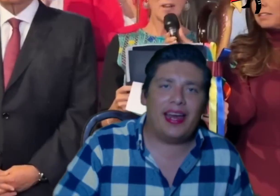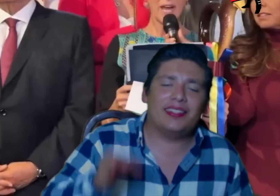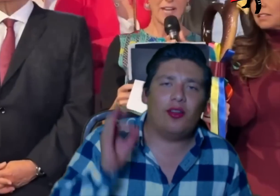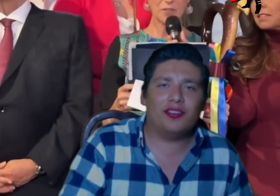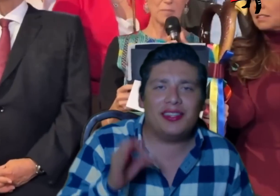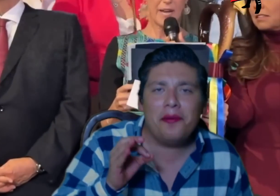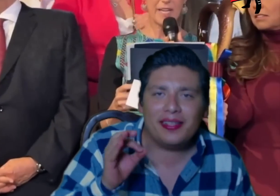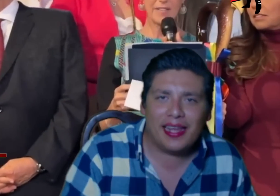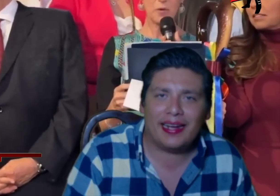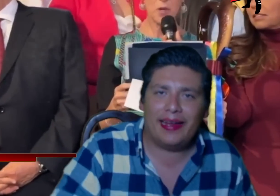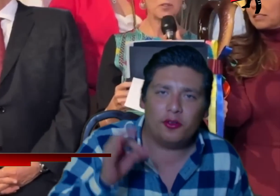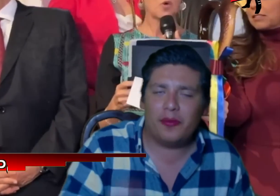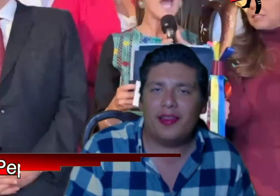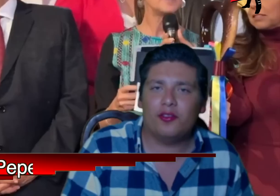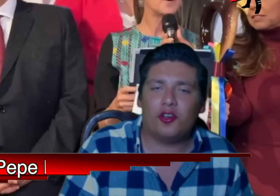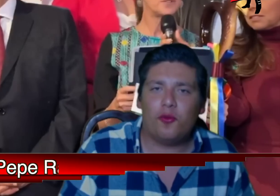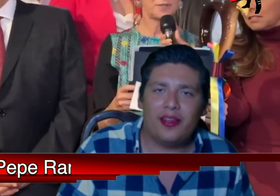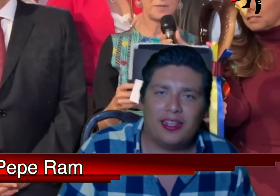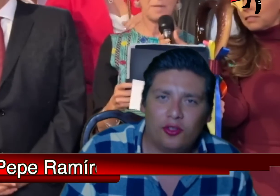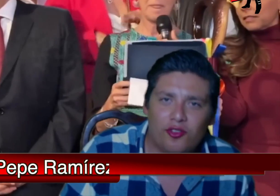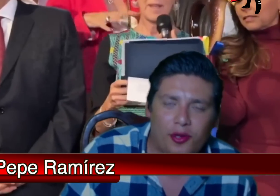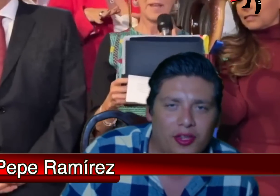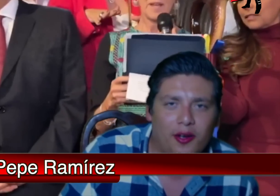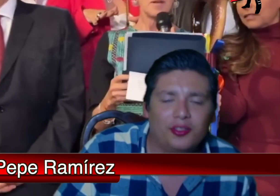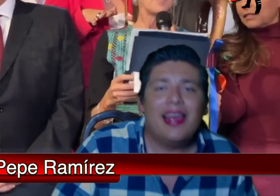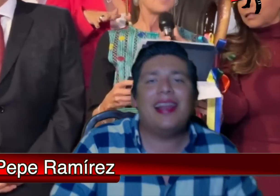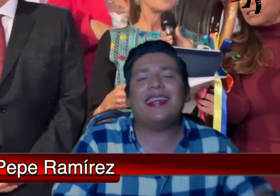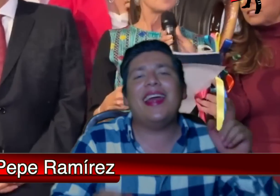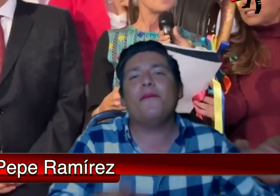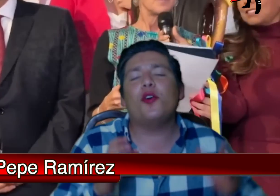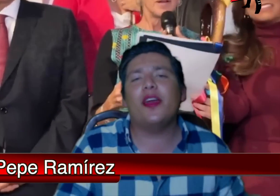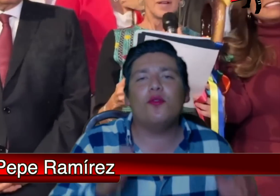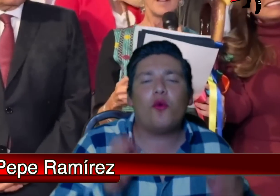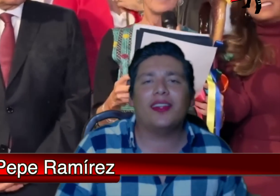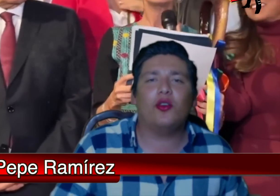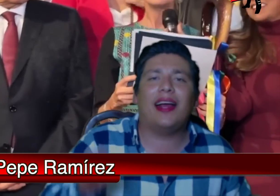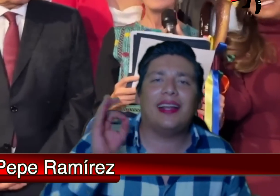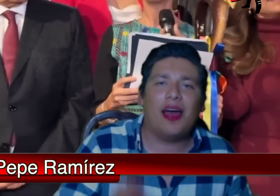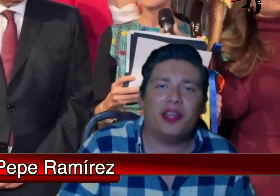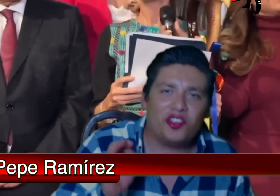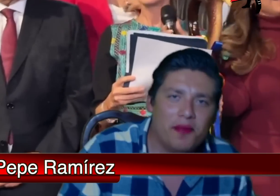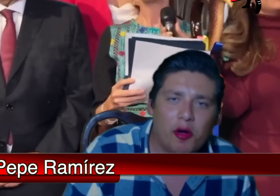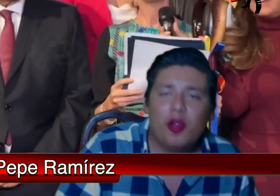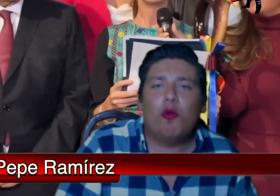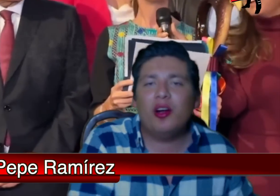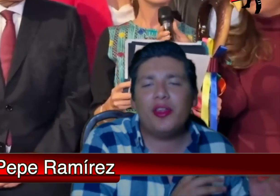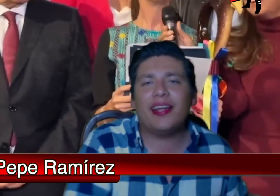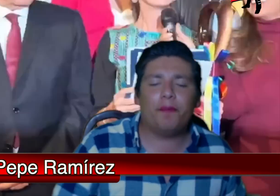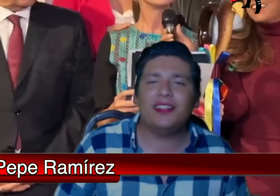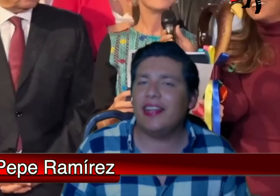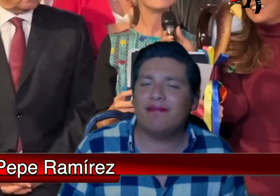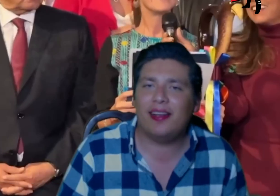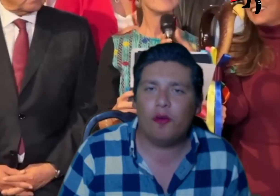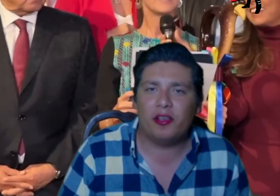era de esperarse. Los de TV Azteca y los medios de comunicación chayoteros le quieren poner un 4 a Claudia Sheinbaum luego de